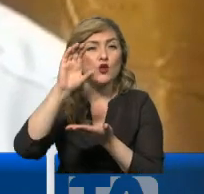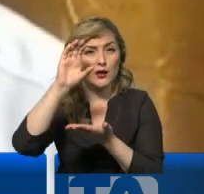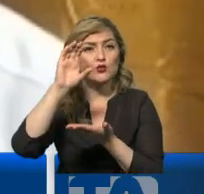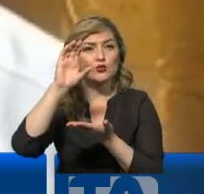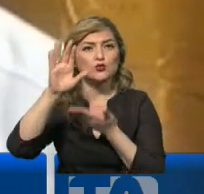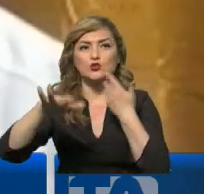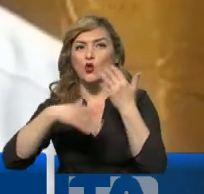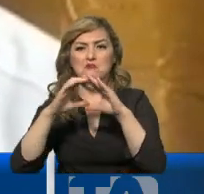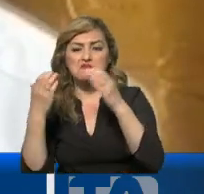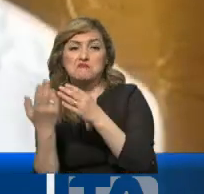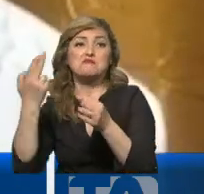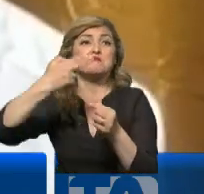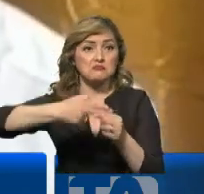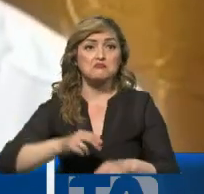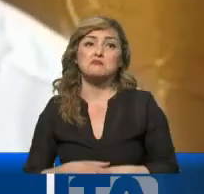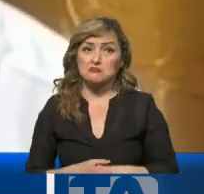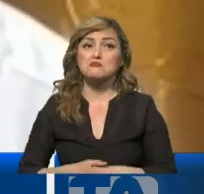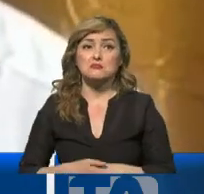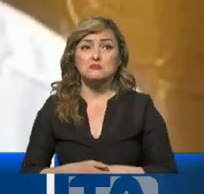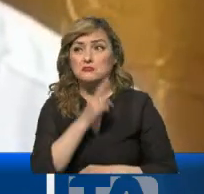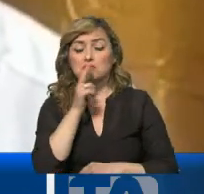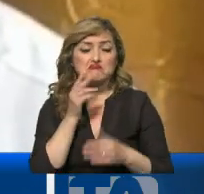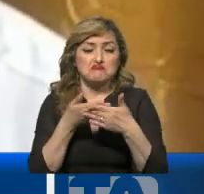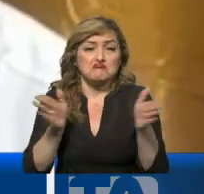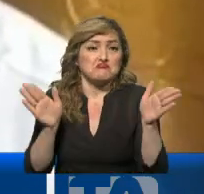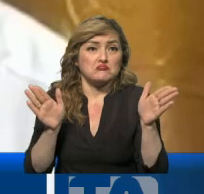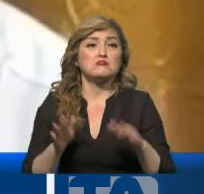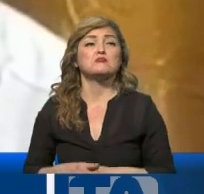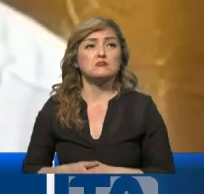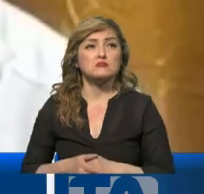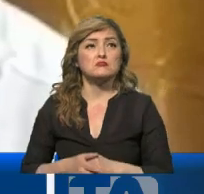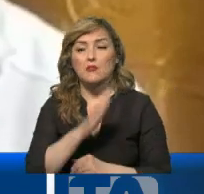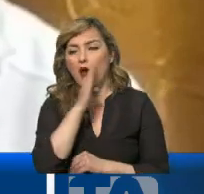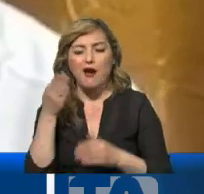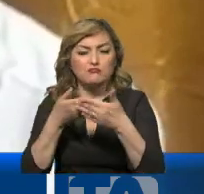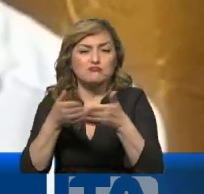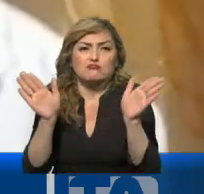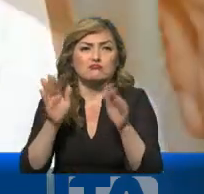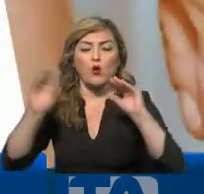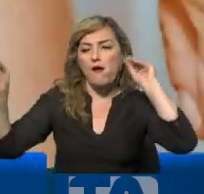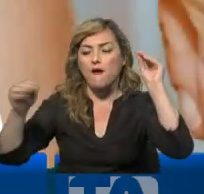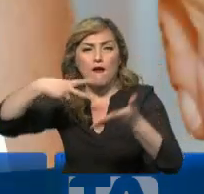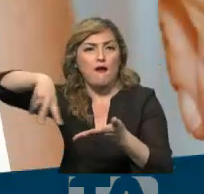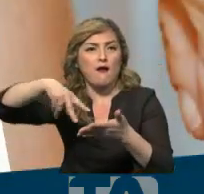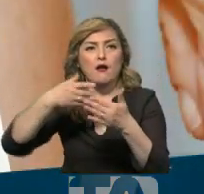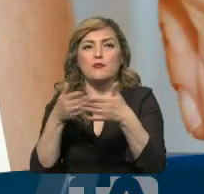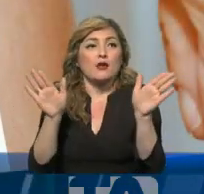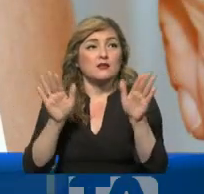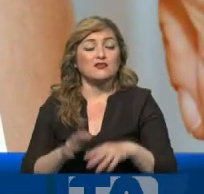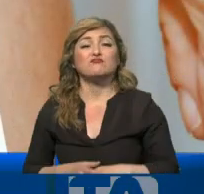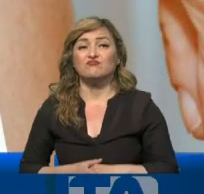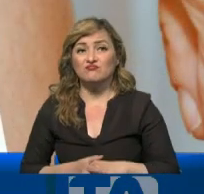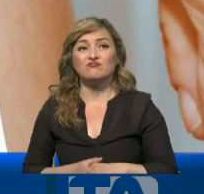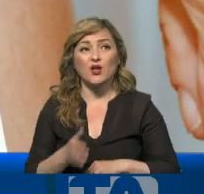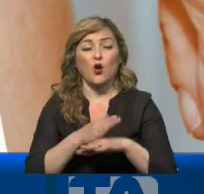regresaron a clases presenciales. Están abiertos restaurantes, están abiertos bares, incluso discotecas. En Rusia los contagios han